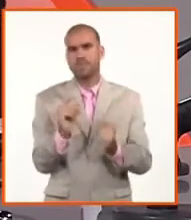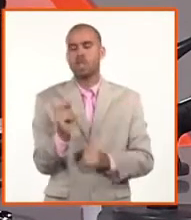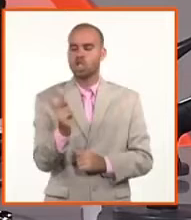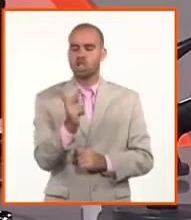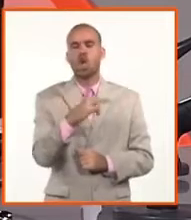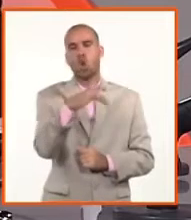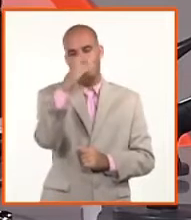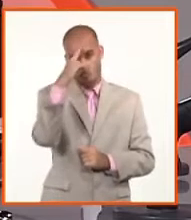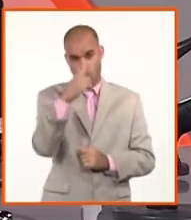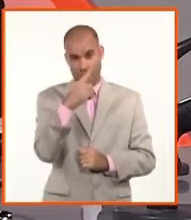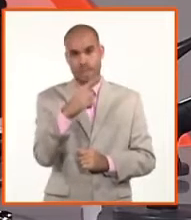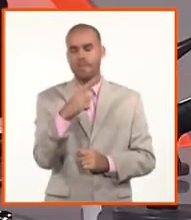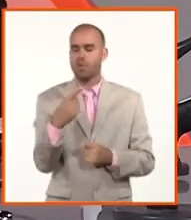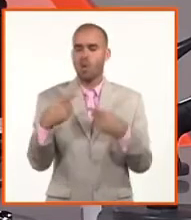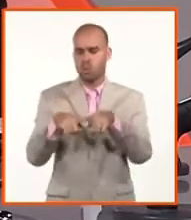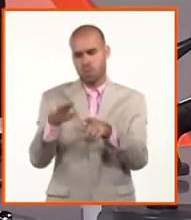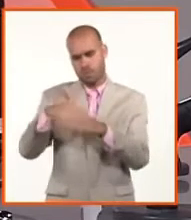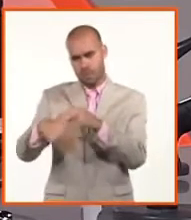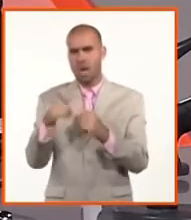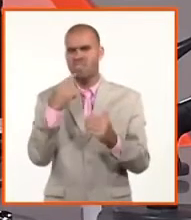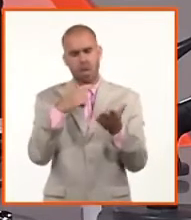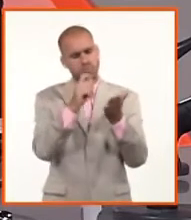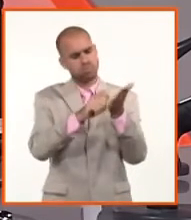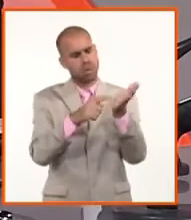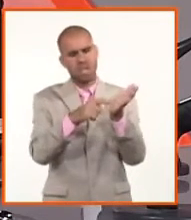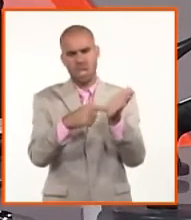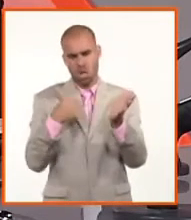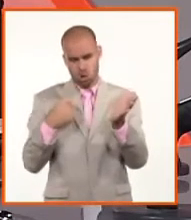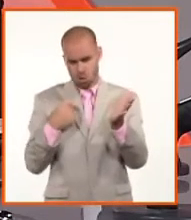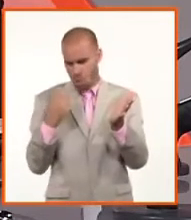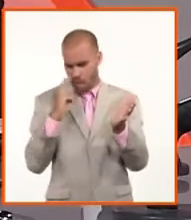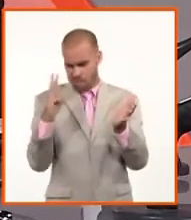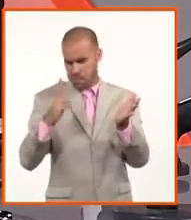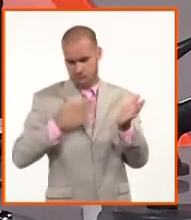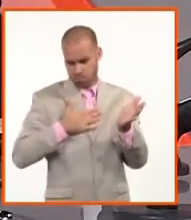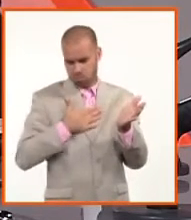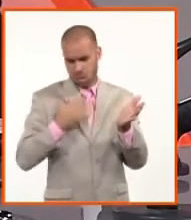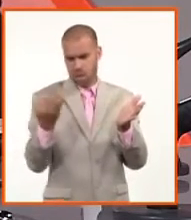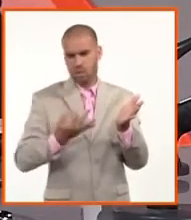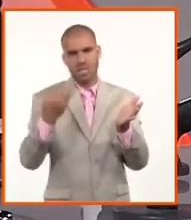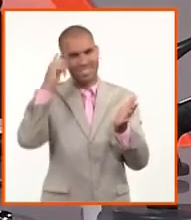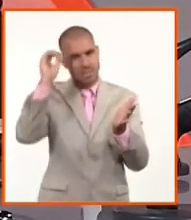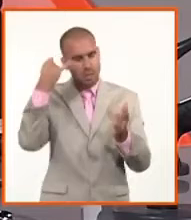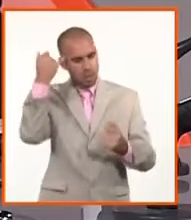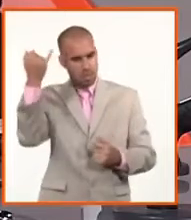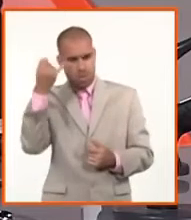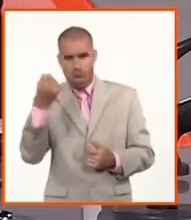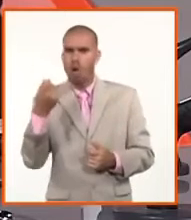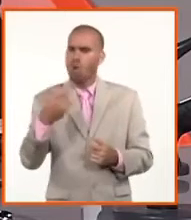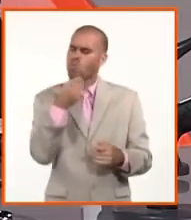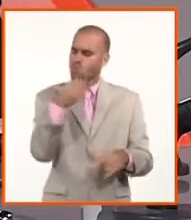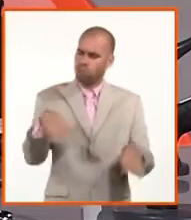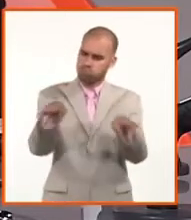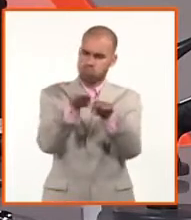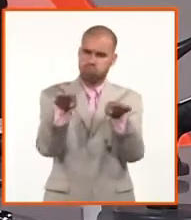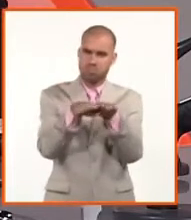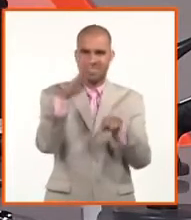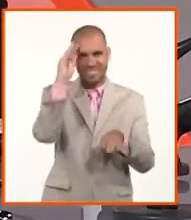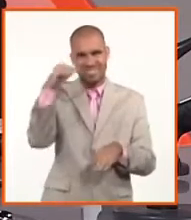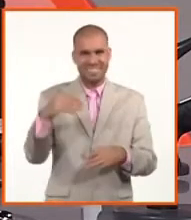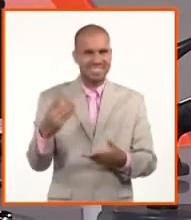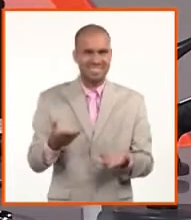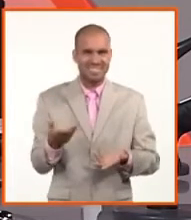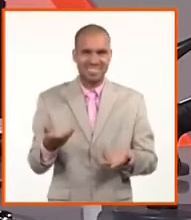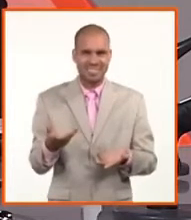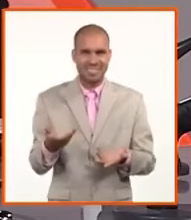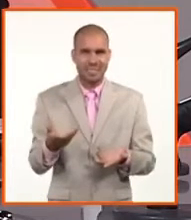hermano: no tenemos más que nuestras vidas, avaladas con la honradez de un pensamiento justo y una obra inmensa que realizar,